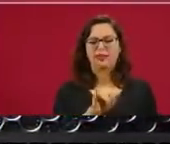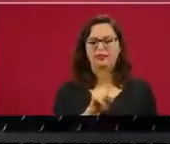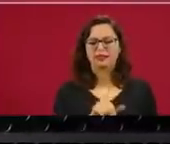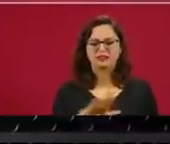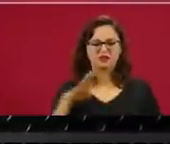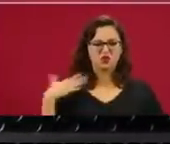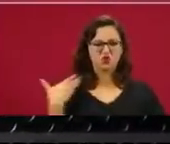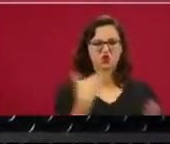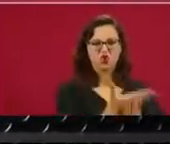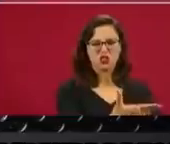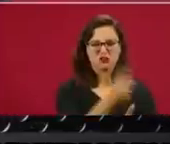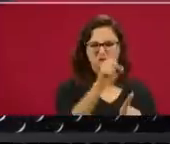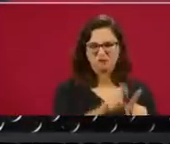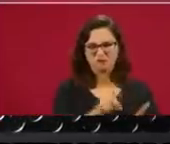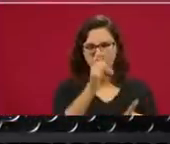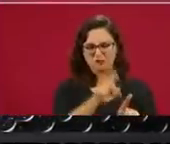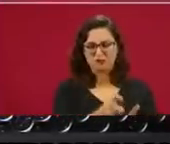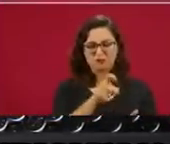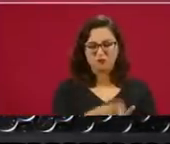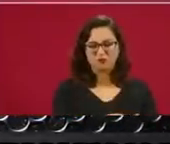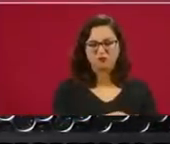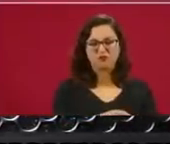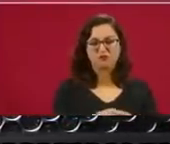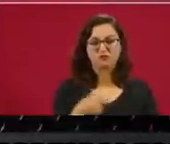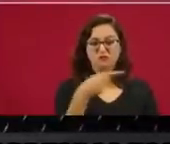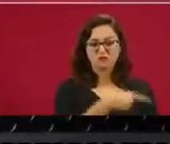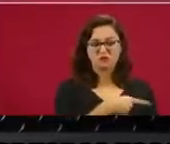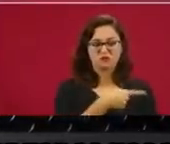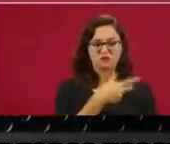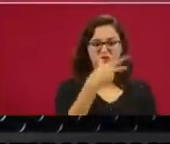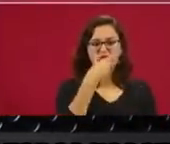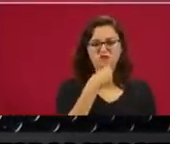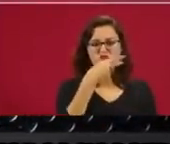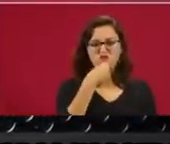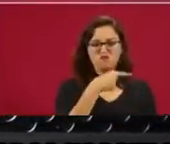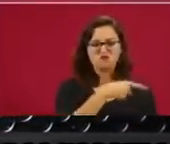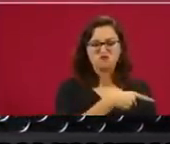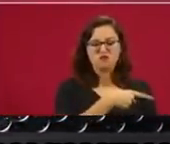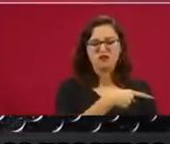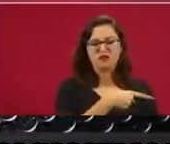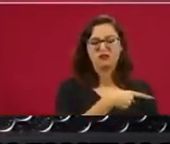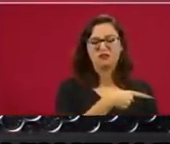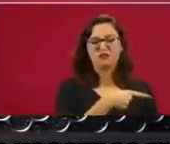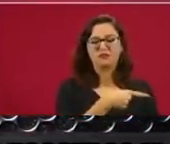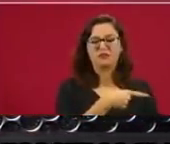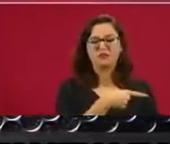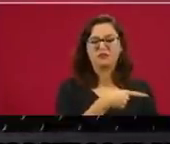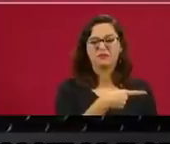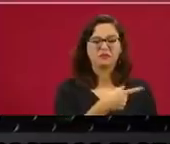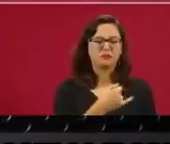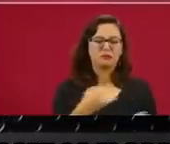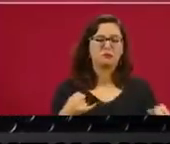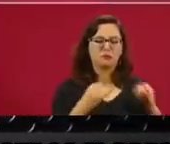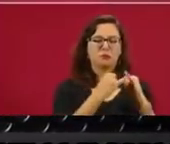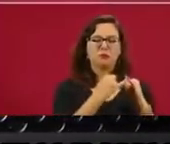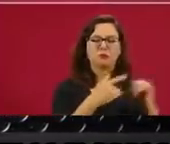y el que la criticaba era una gente que estaba recibiendo dinero en una